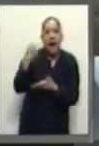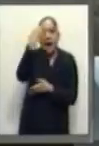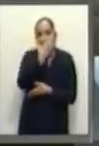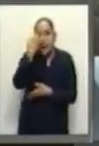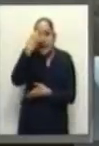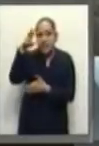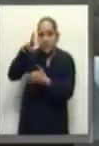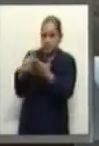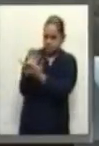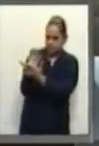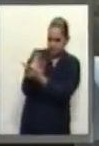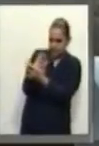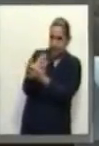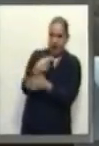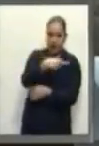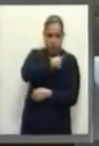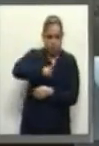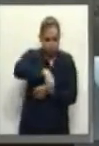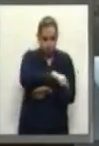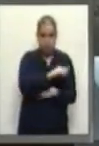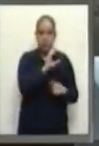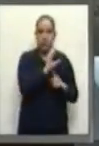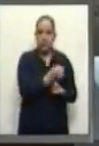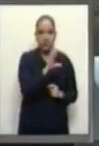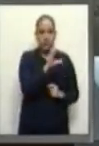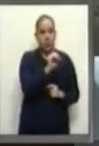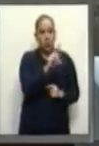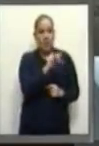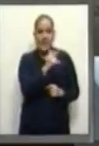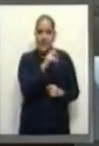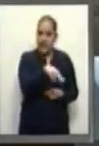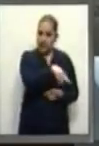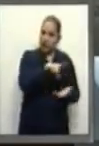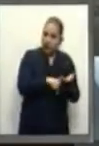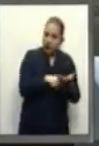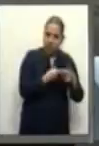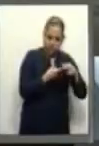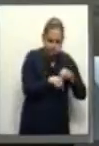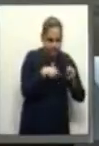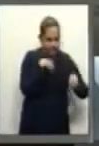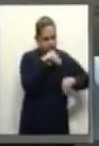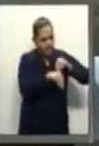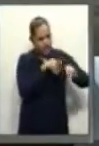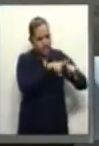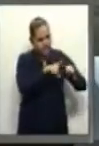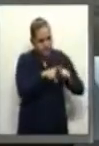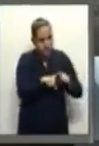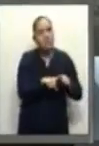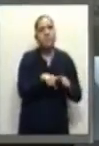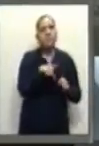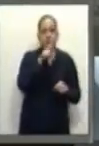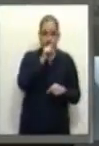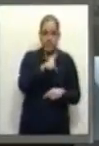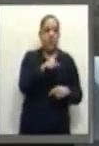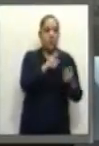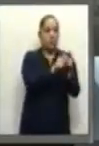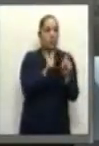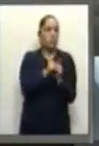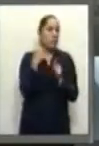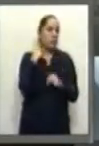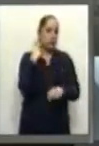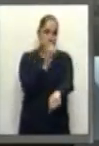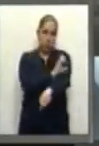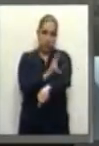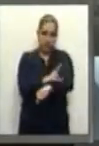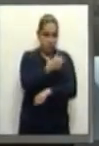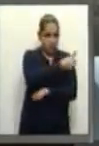se acuerde lo va a definir las comisiones de dictamen y la junta de coordinación política con la mesa directiva no